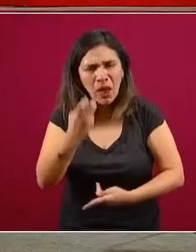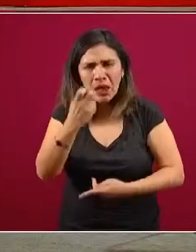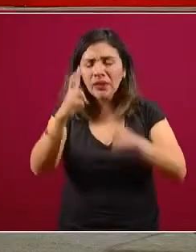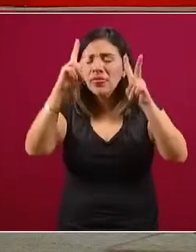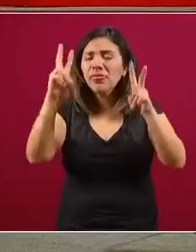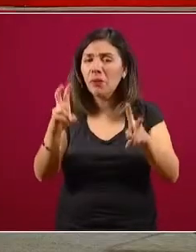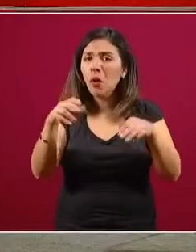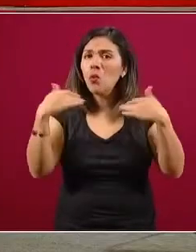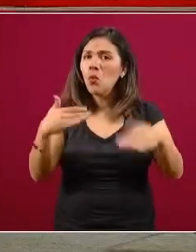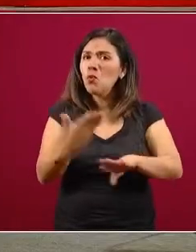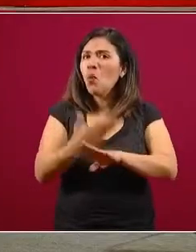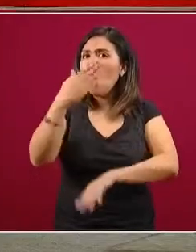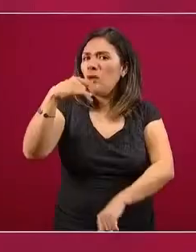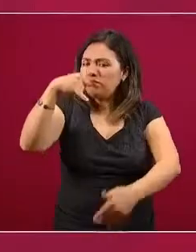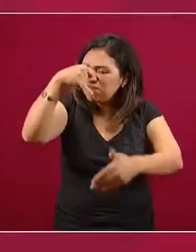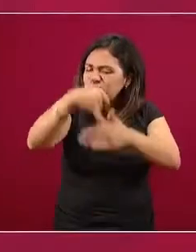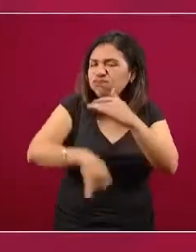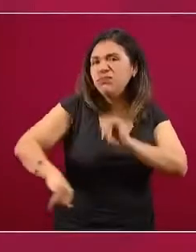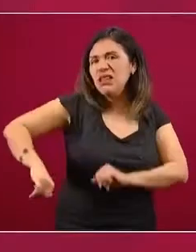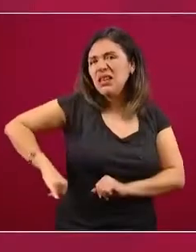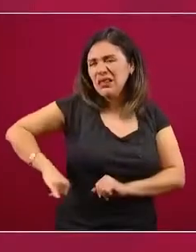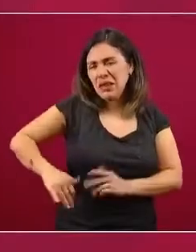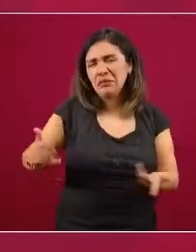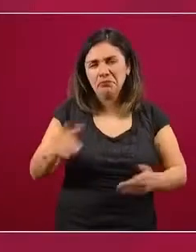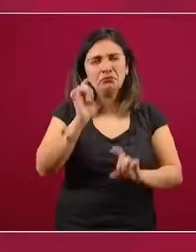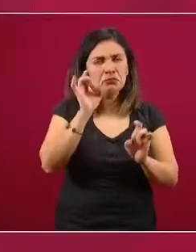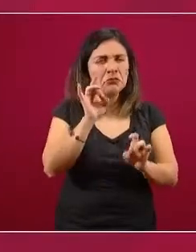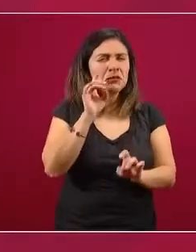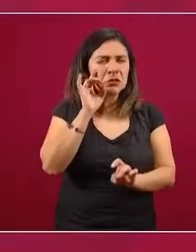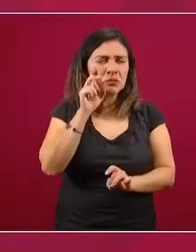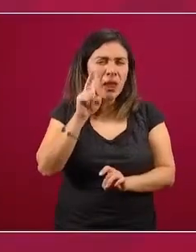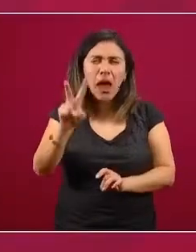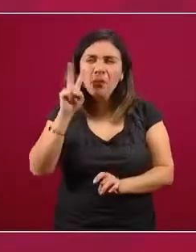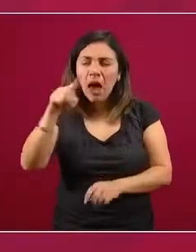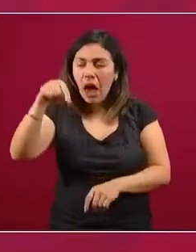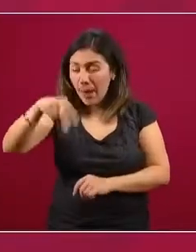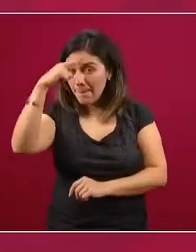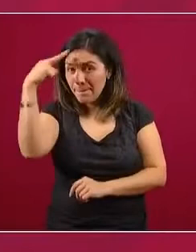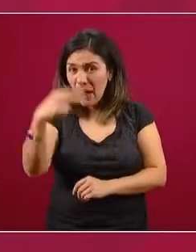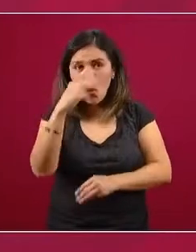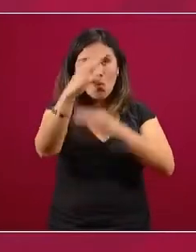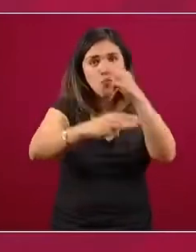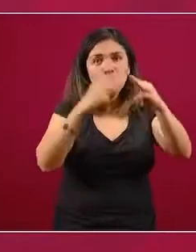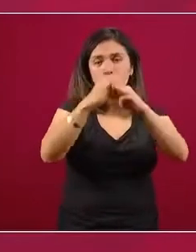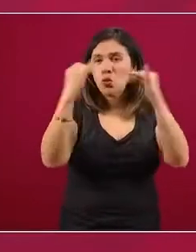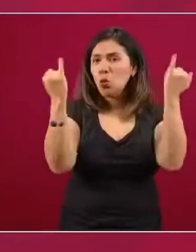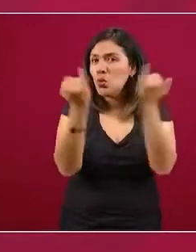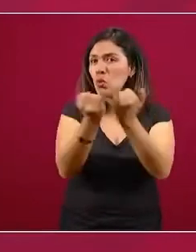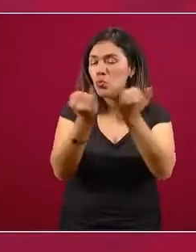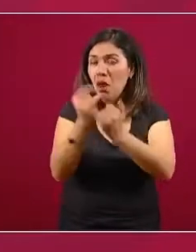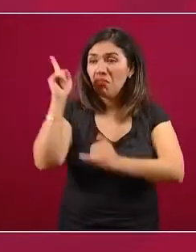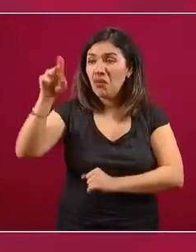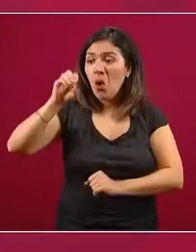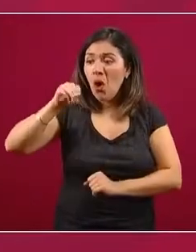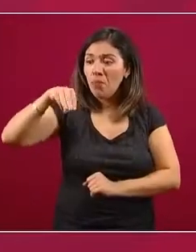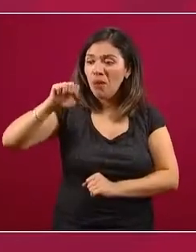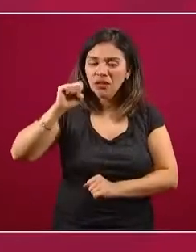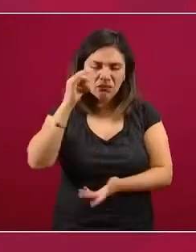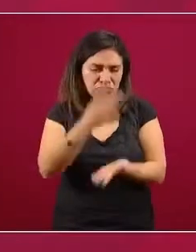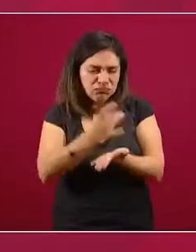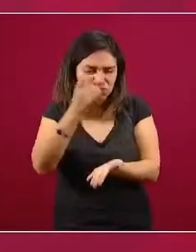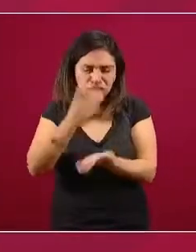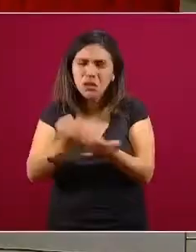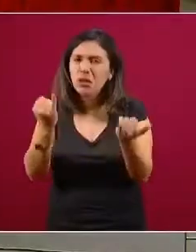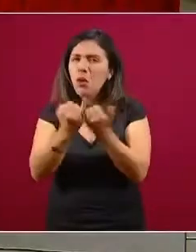tema de enorme interés, como se ha identificado en México y en el mundo, y lo ha identificado también la Organización Mundial de la Salud y la